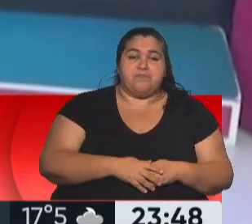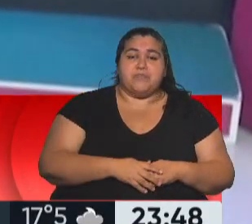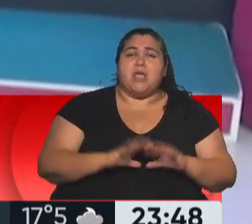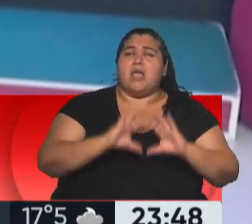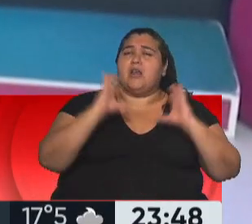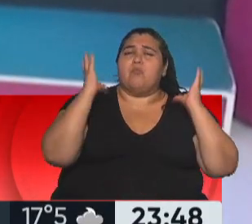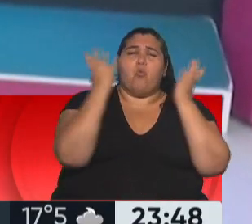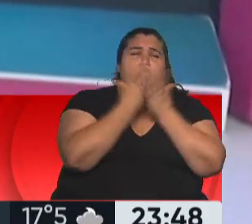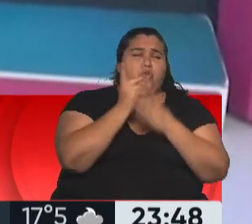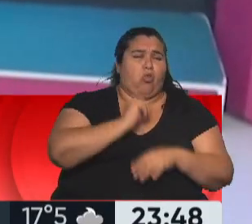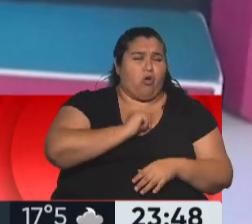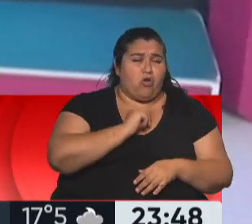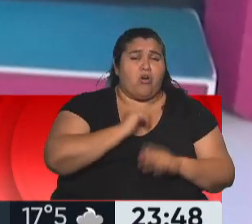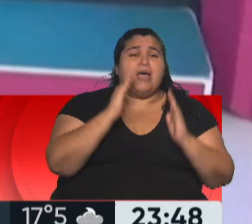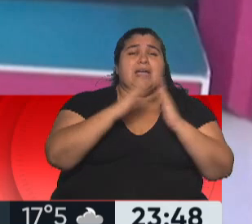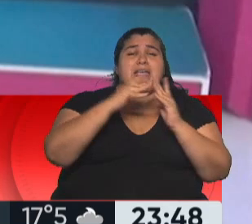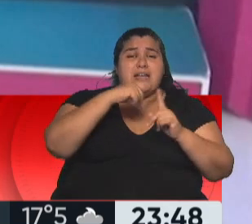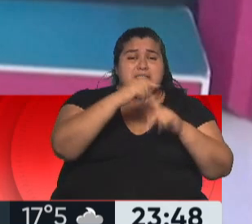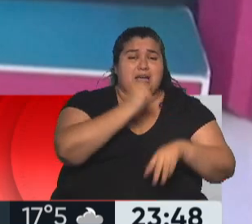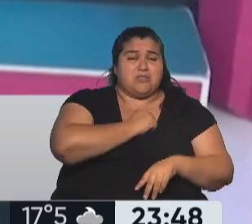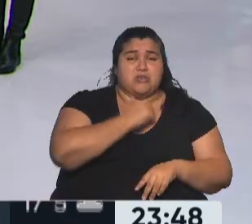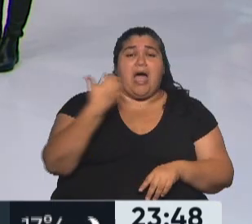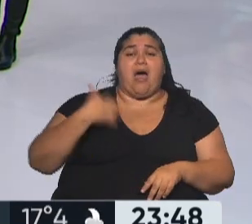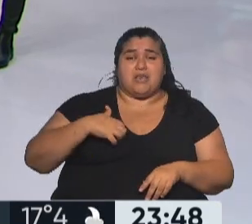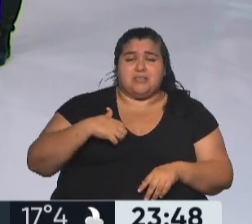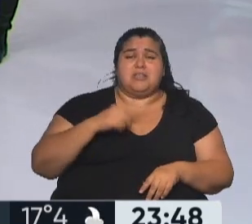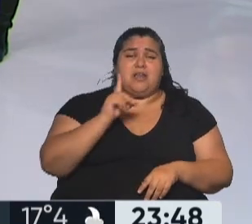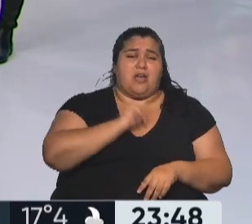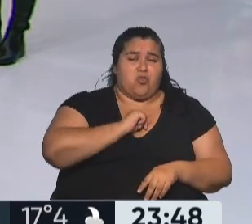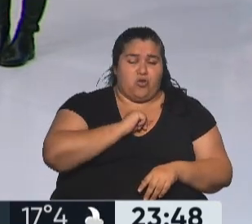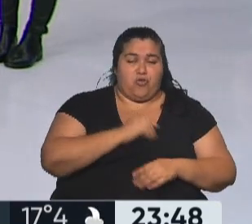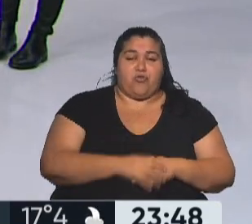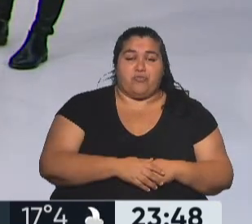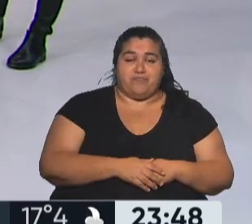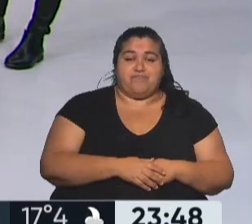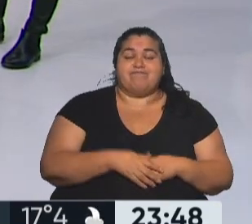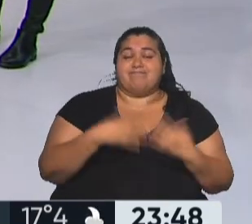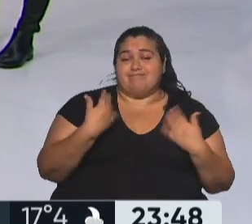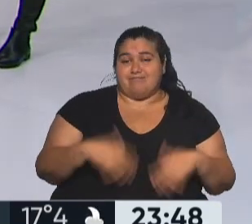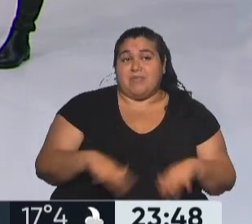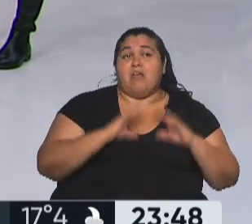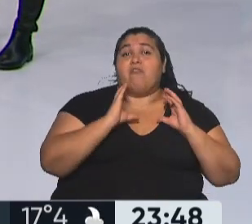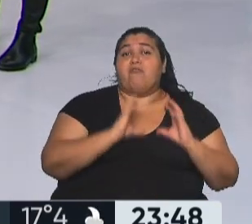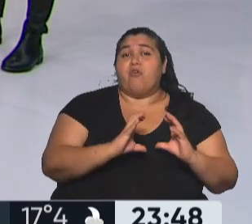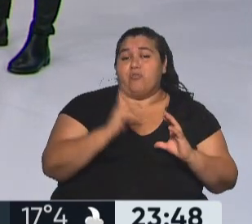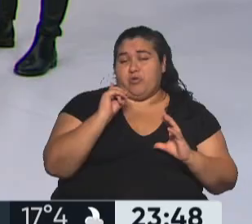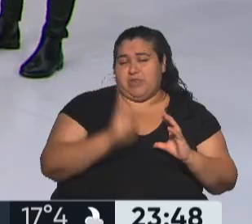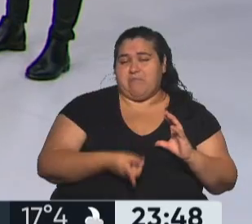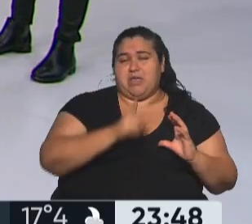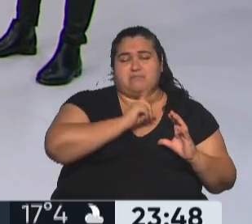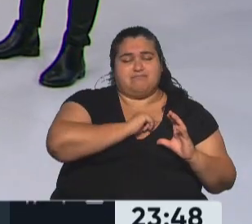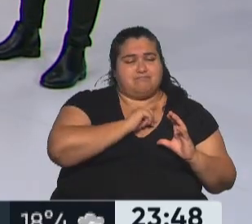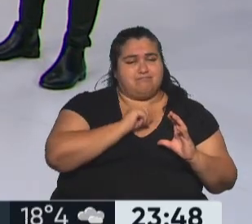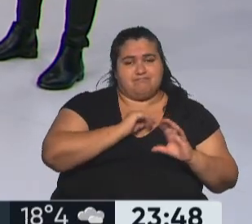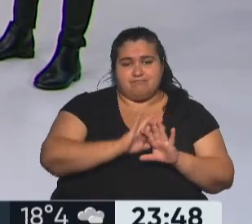luto, la Iglesia Católica de luto, Argentina de luto. Y Pablo, también el fútbol de luto. Así es, el fútbol de luto. Los partidos